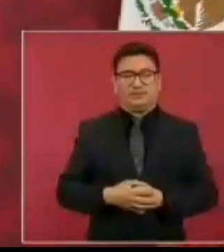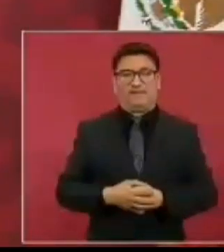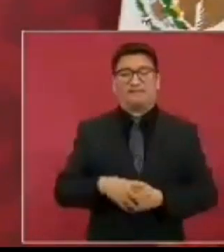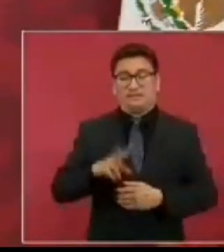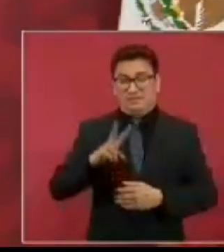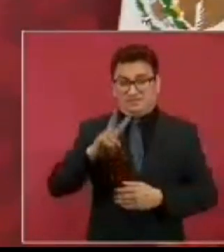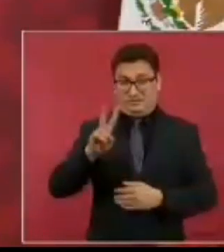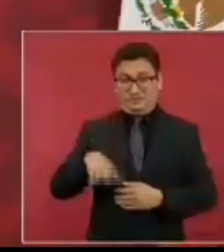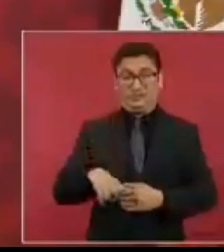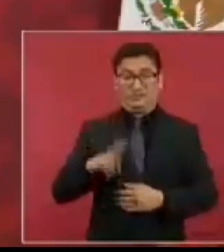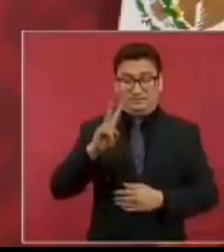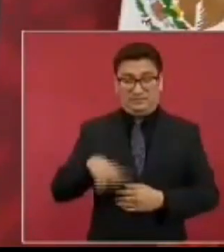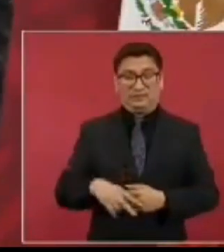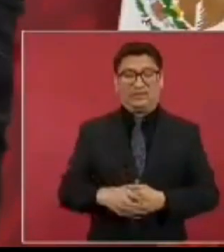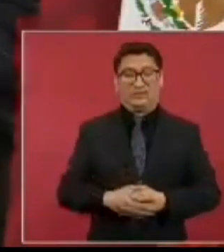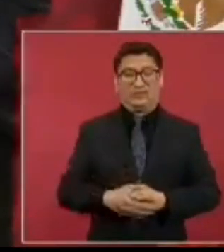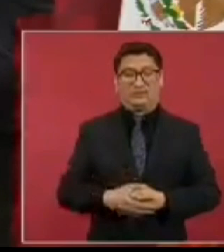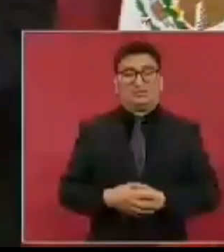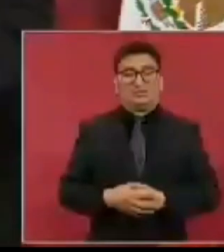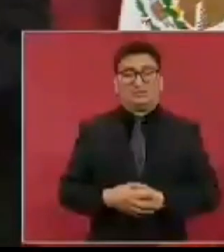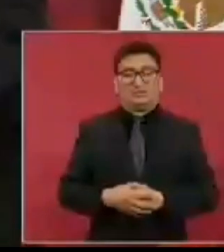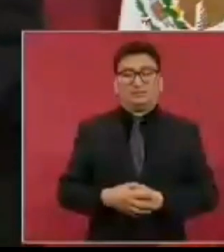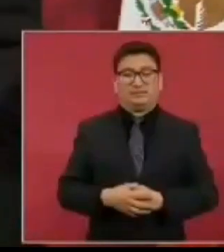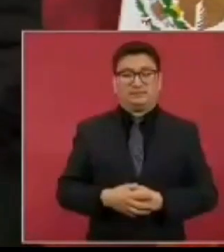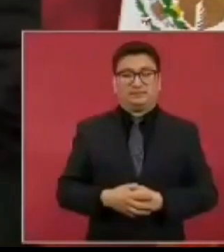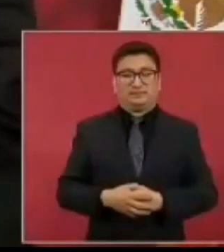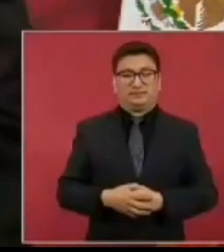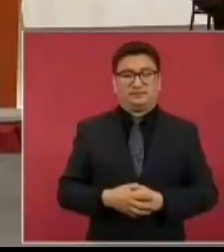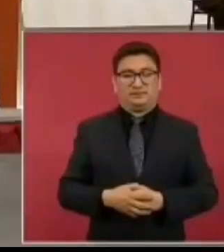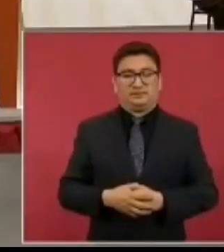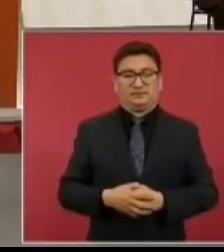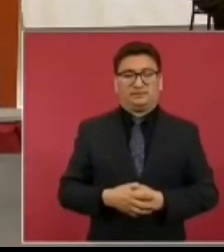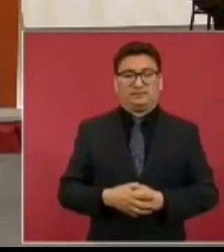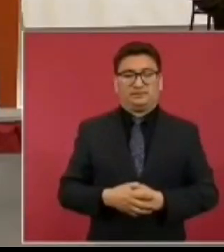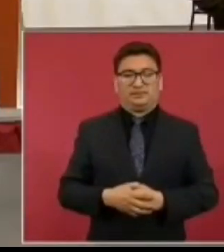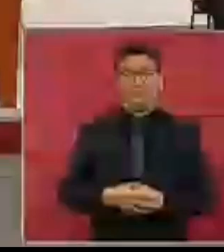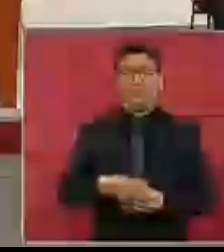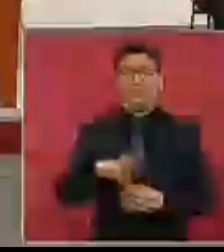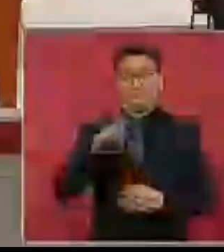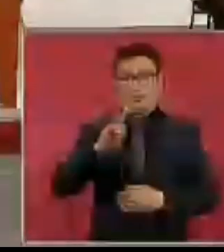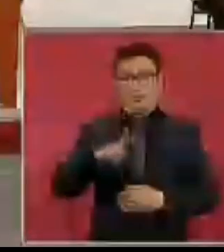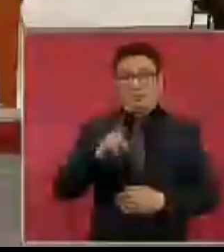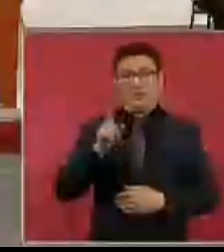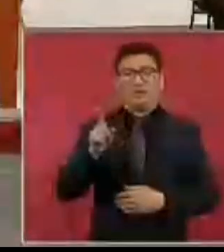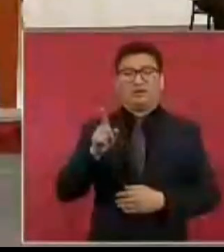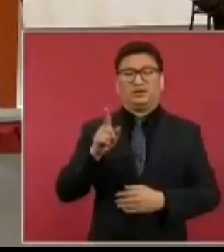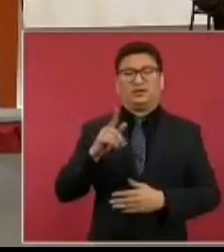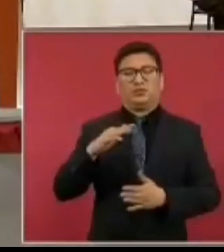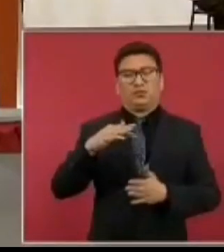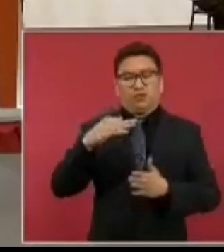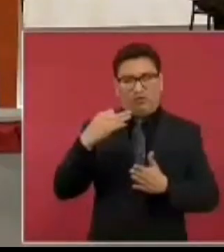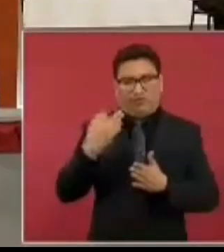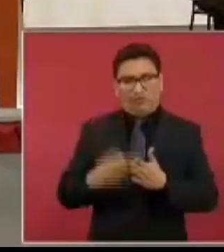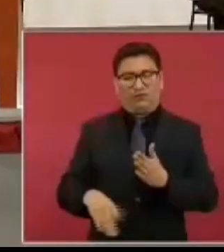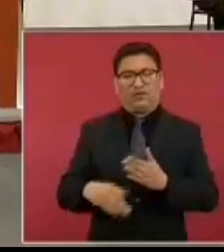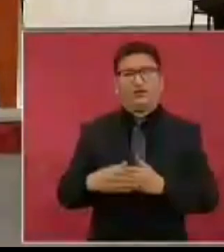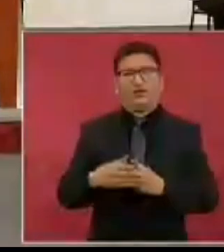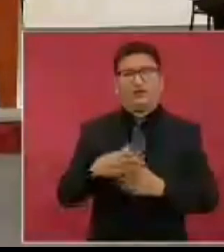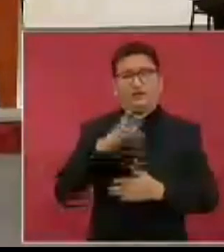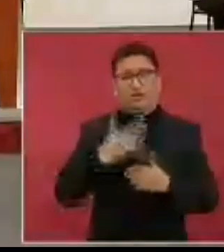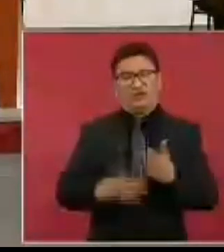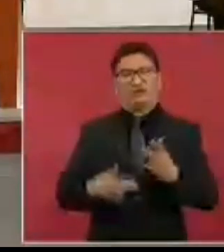De veras, es una falta de rigor